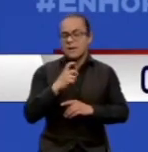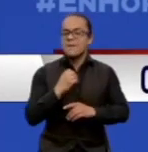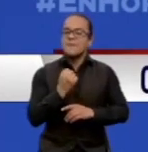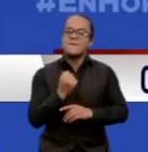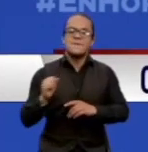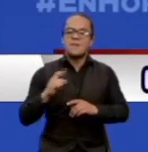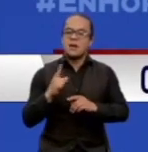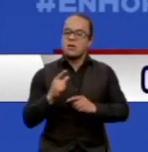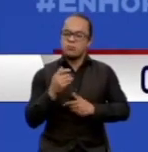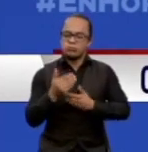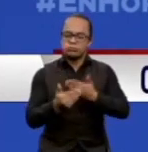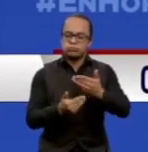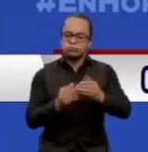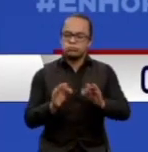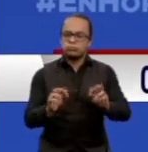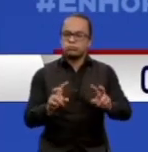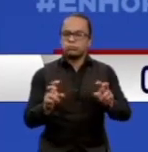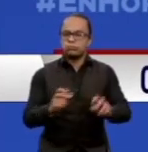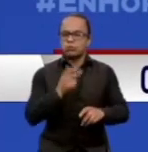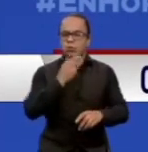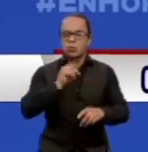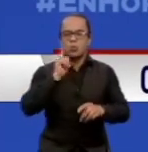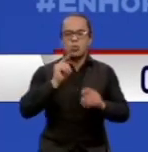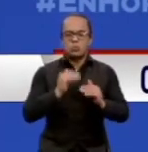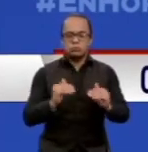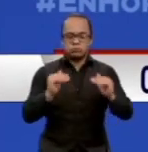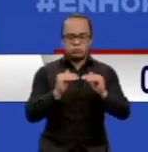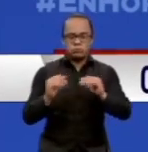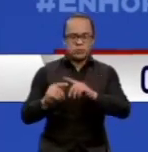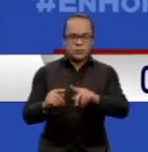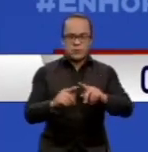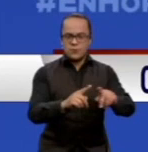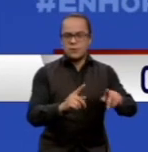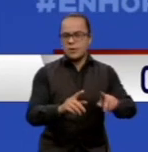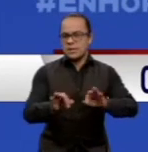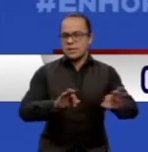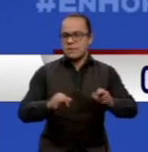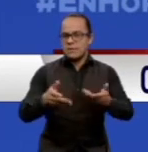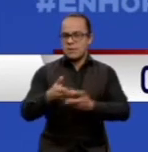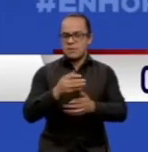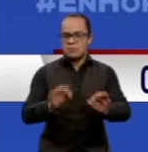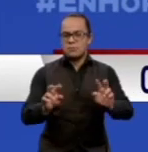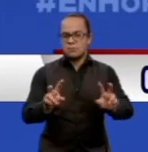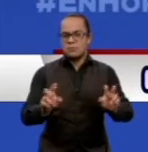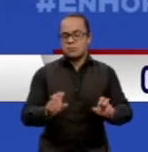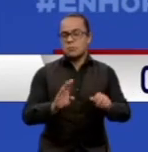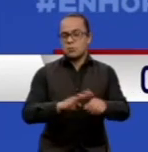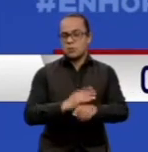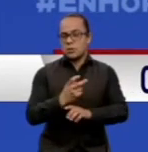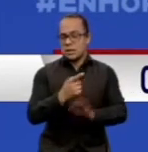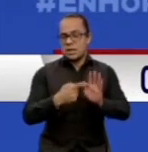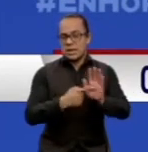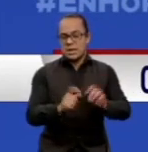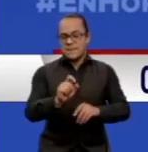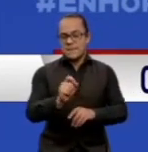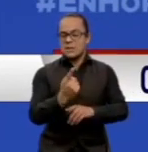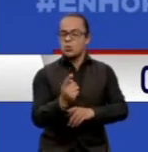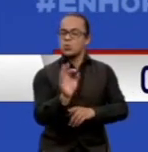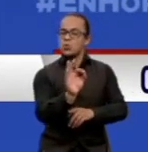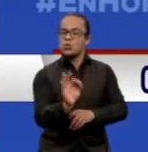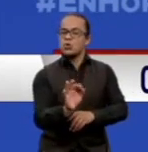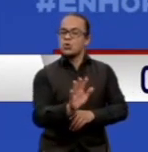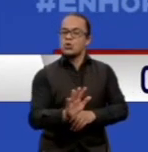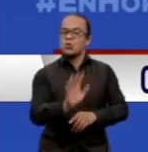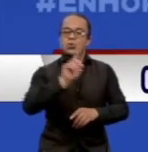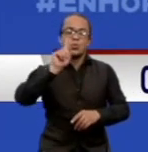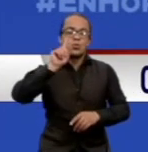talento balanceado a nivel género en cualquier negocio. Y te voy a decir, ¿por qué hablarlo? Pues sí, porque solo el 21% de